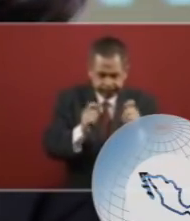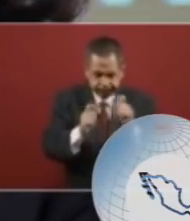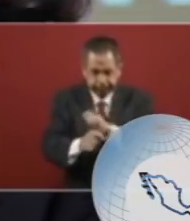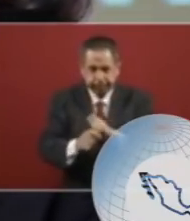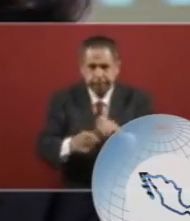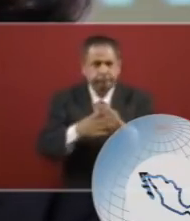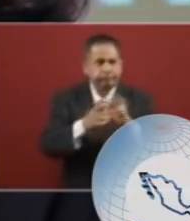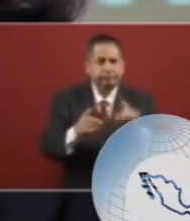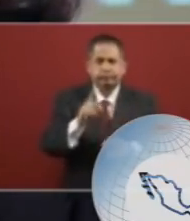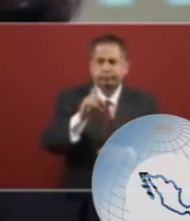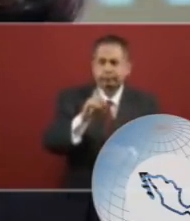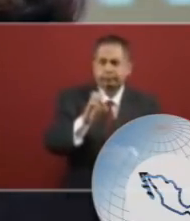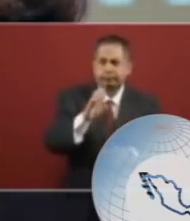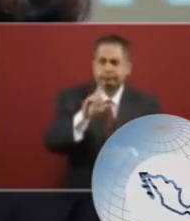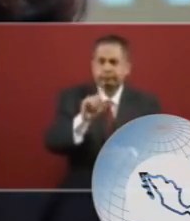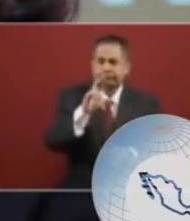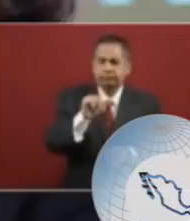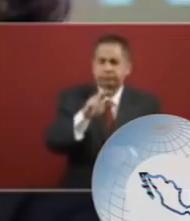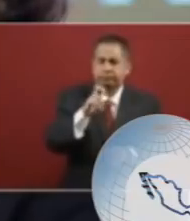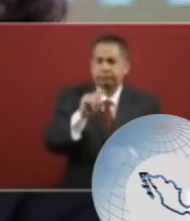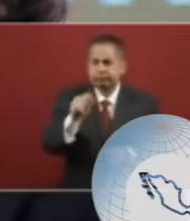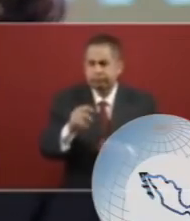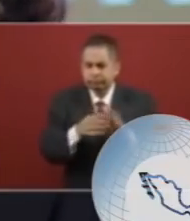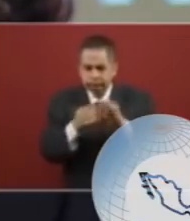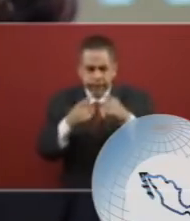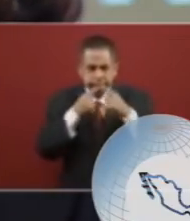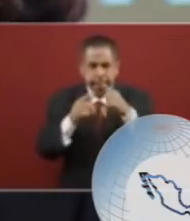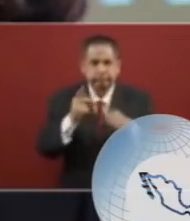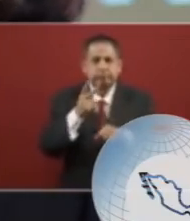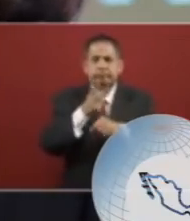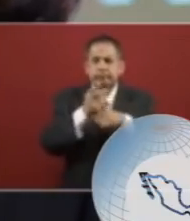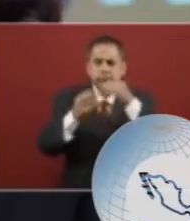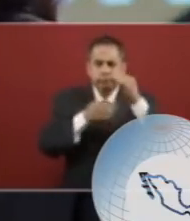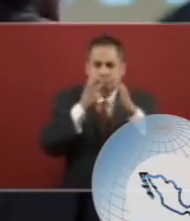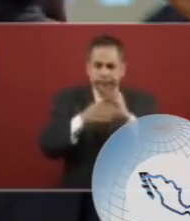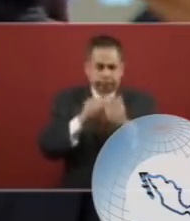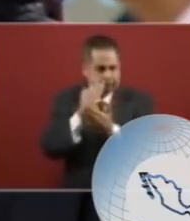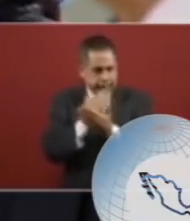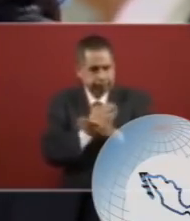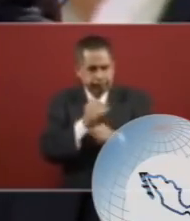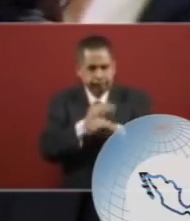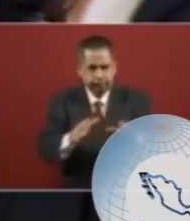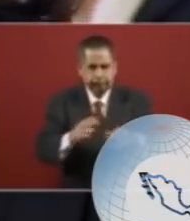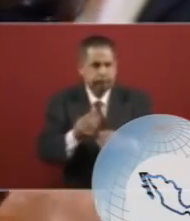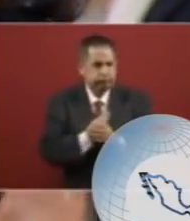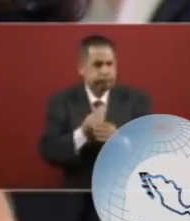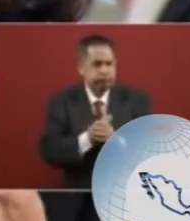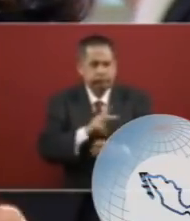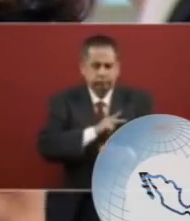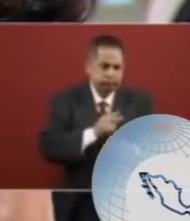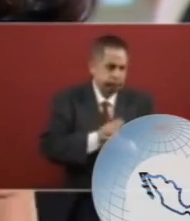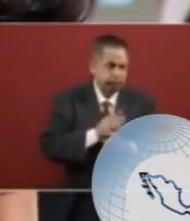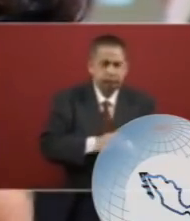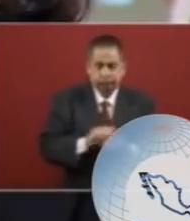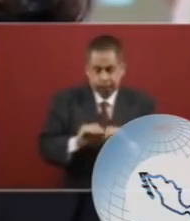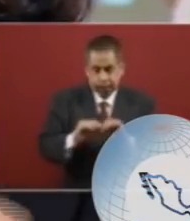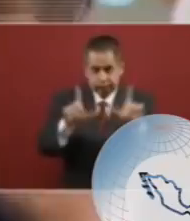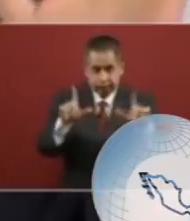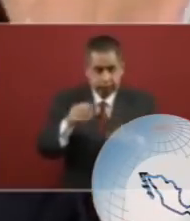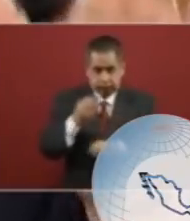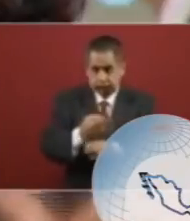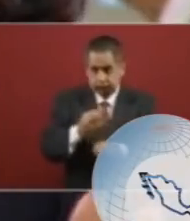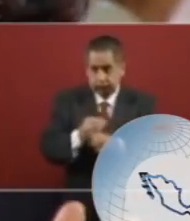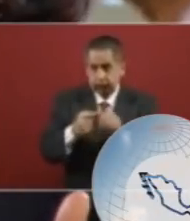de Claranet a fin de eliminar las exclusiones de publicidad en la información de los datos patrimoniales. Hoy ya, si ustedes